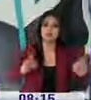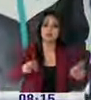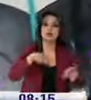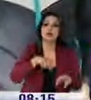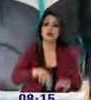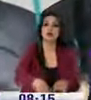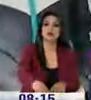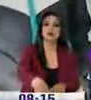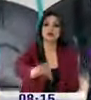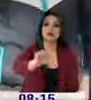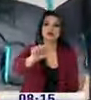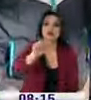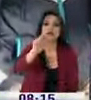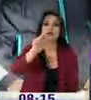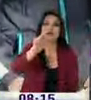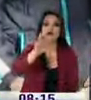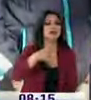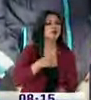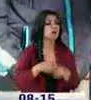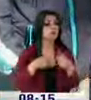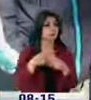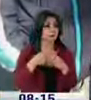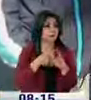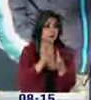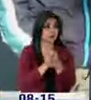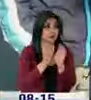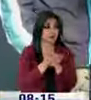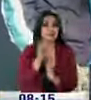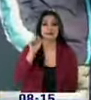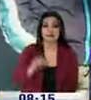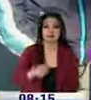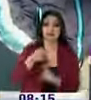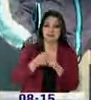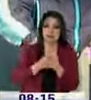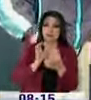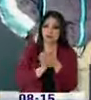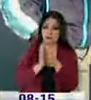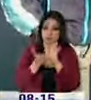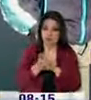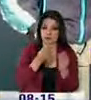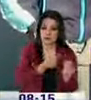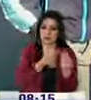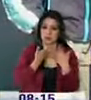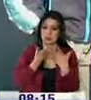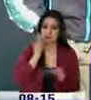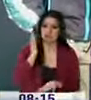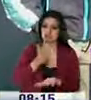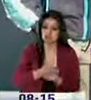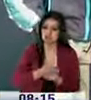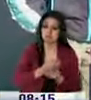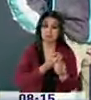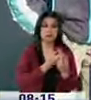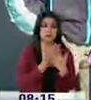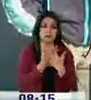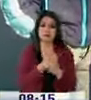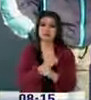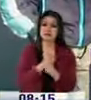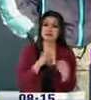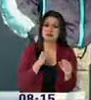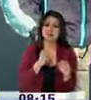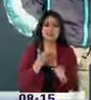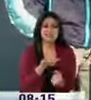baja hacia San Rafael. Esto en el mes de noviembre que se hizo una prueba. Exactamente. ¿No? Y realmente ese informe no